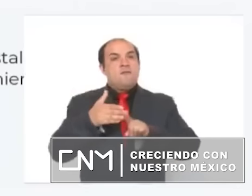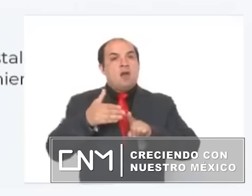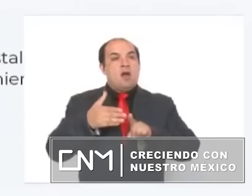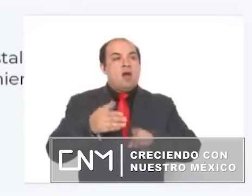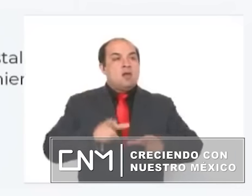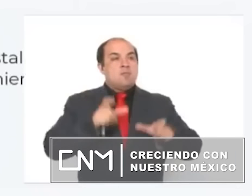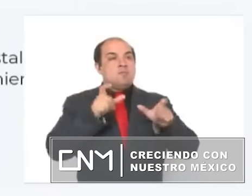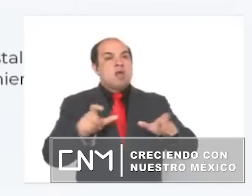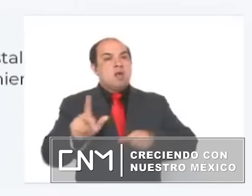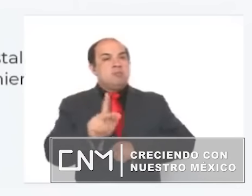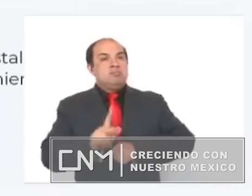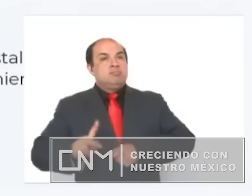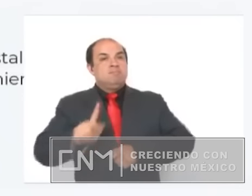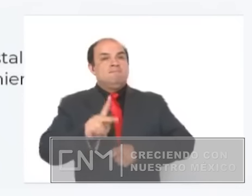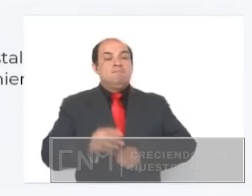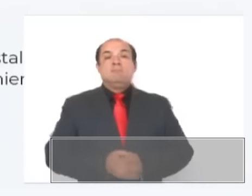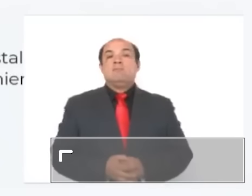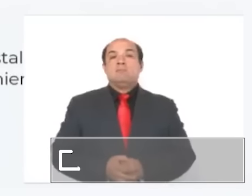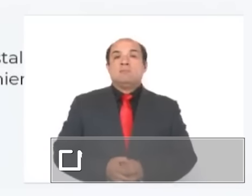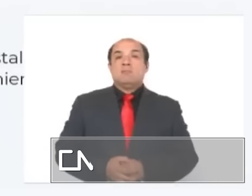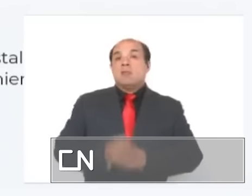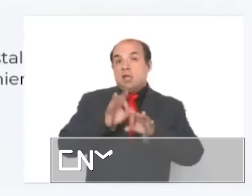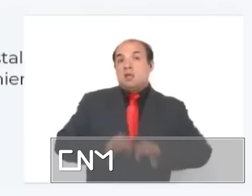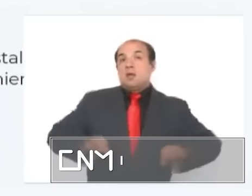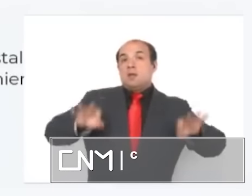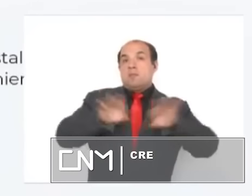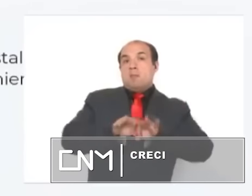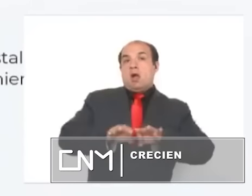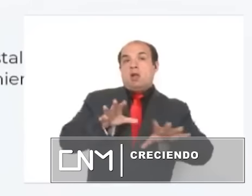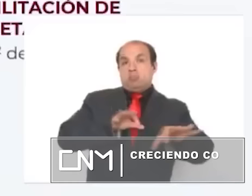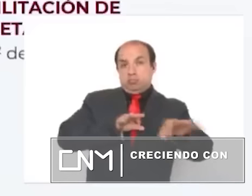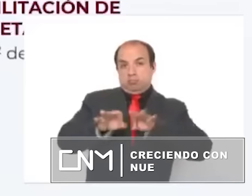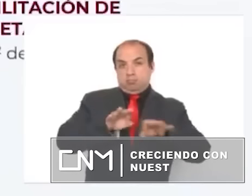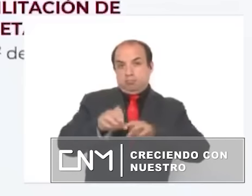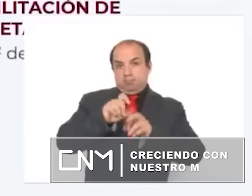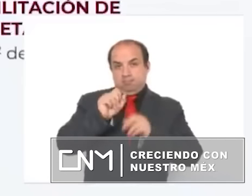seguros. Y esto pues es una intervención importante. La siguiente.